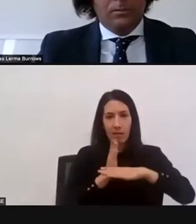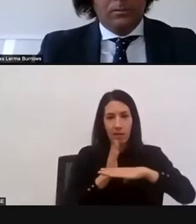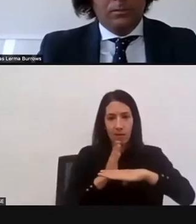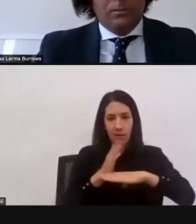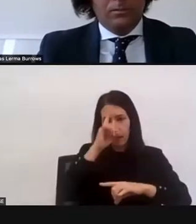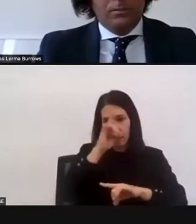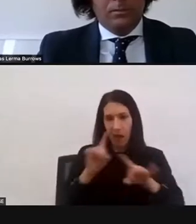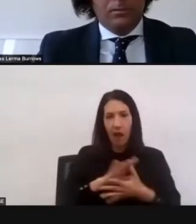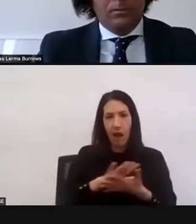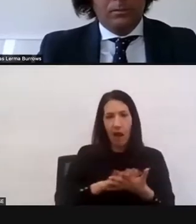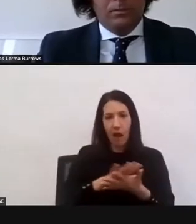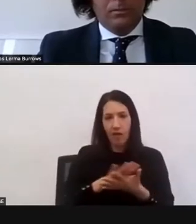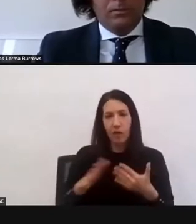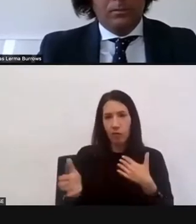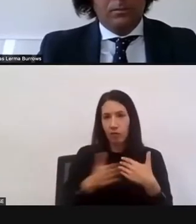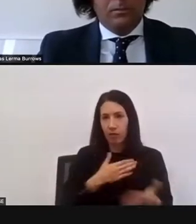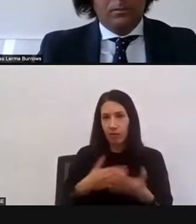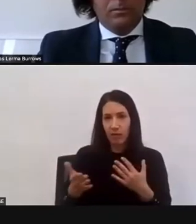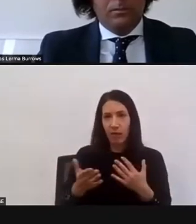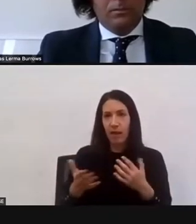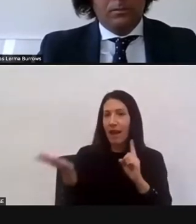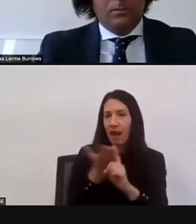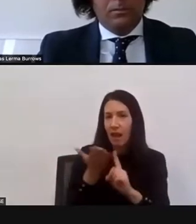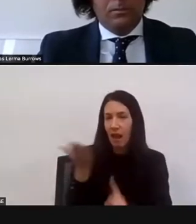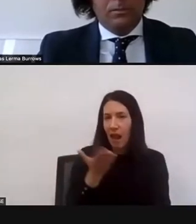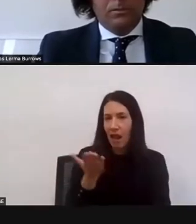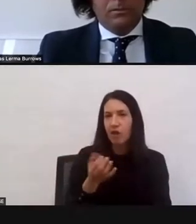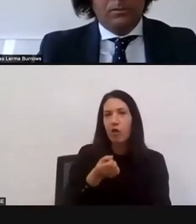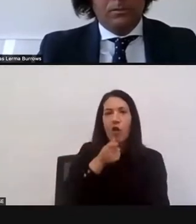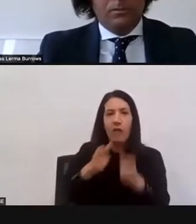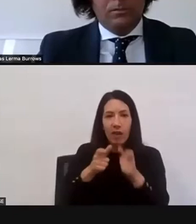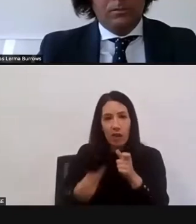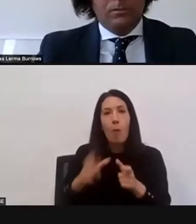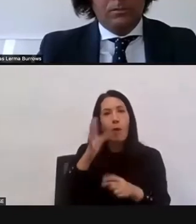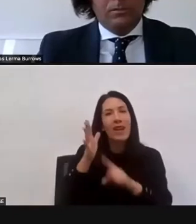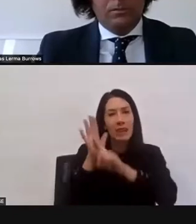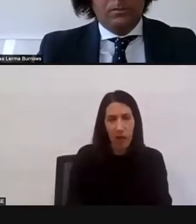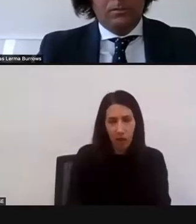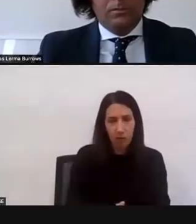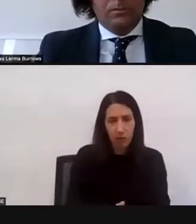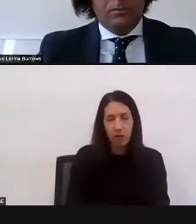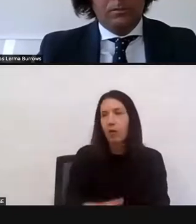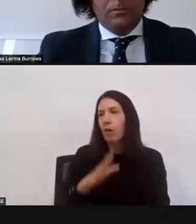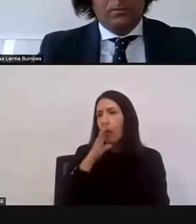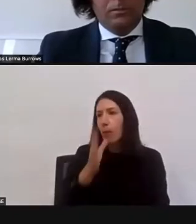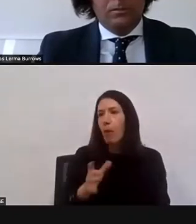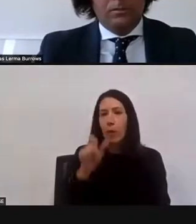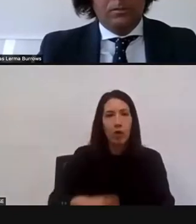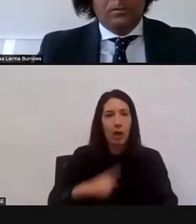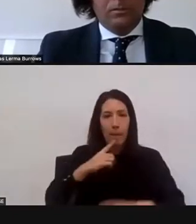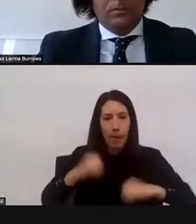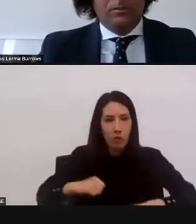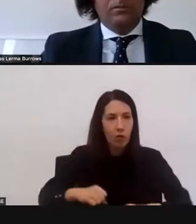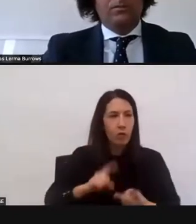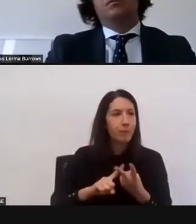de la agresión y de la vejación, precisamente en función de esa discriminación, ya sea porque seas una persona mayor, ya seas